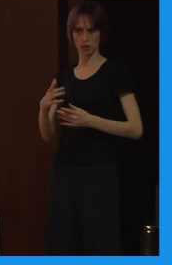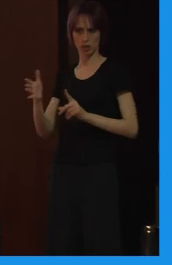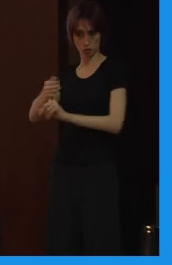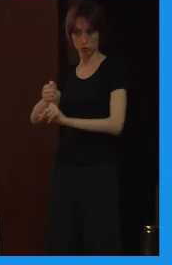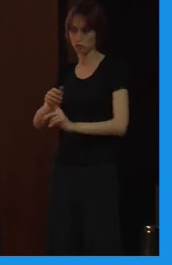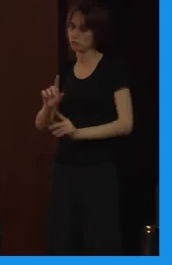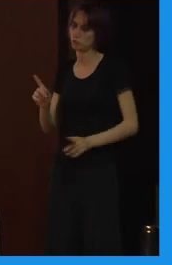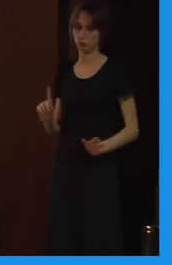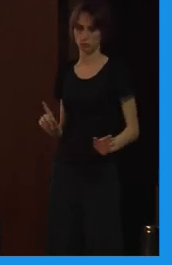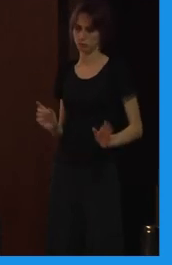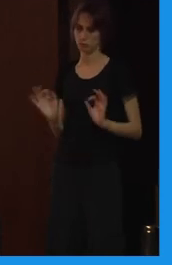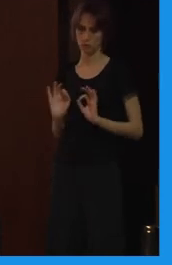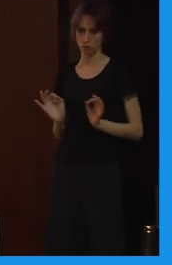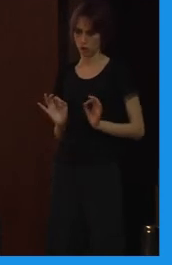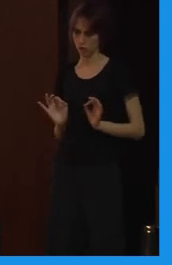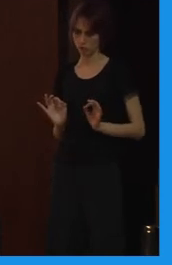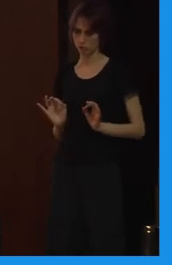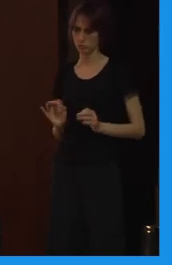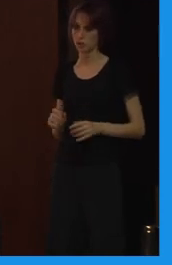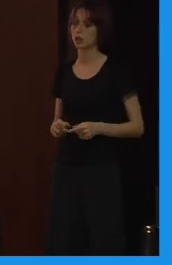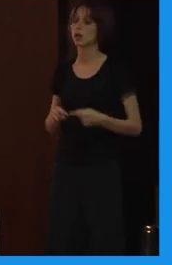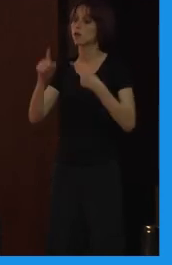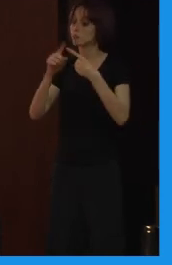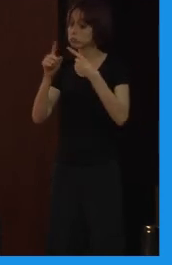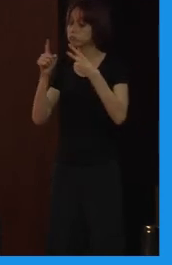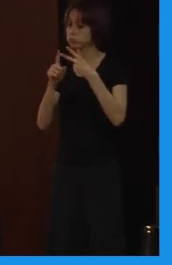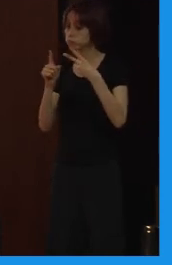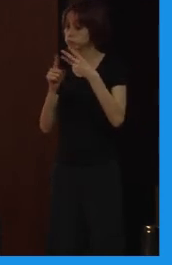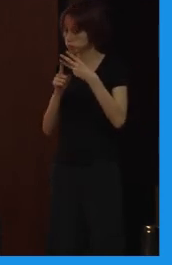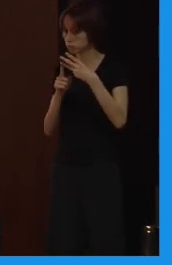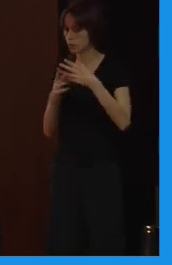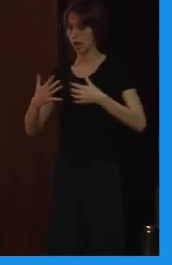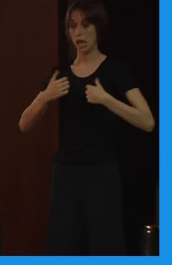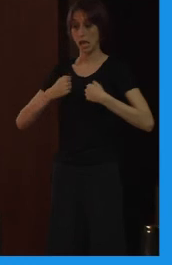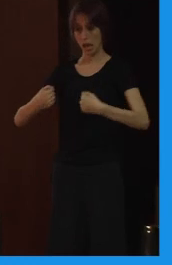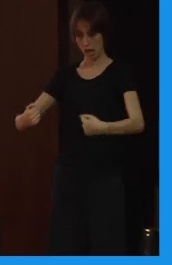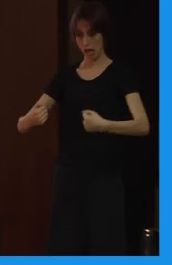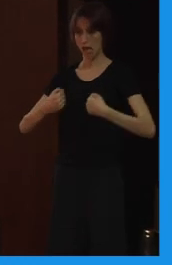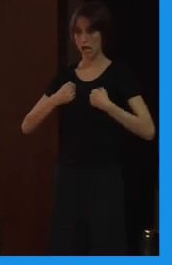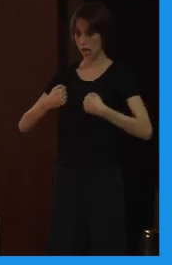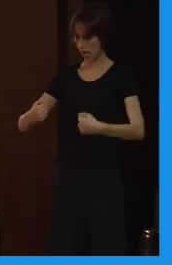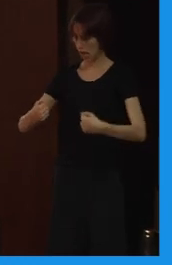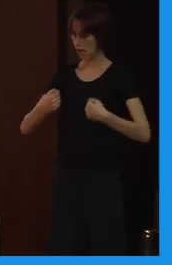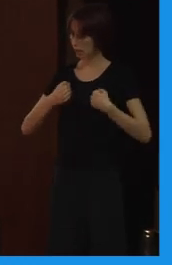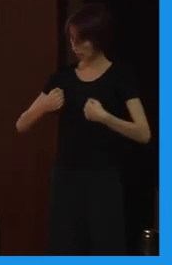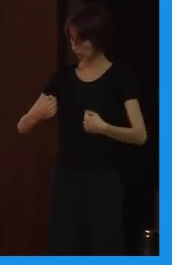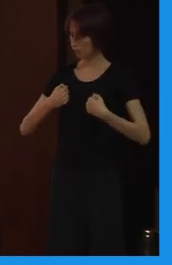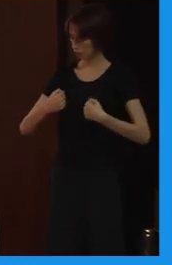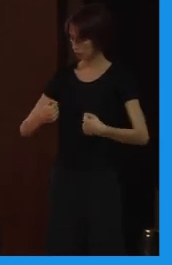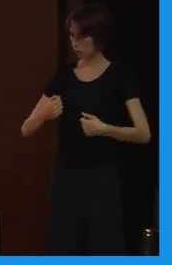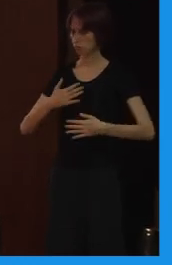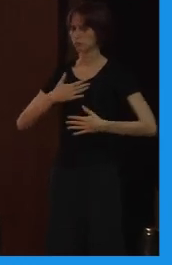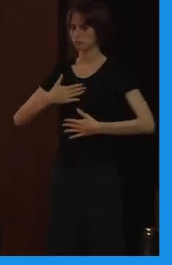El ejercicio físico sí que está muy claro. Son ejercicio aeróbico. Caminar, el